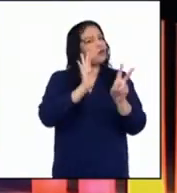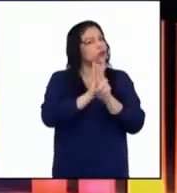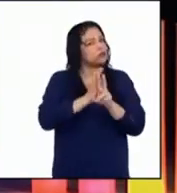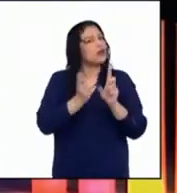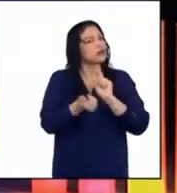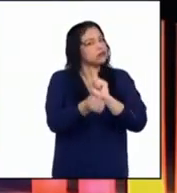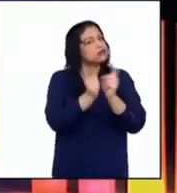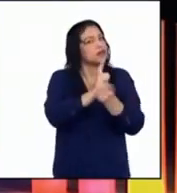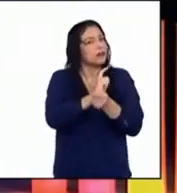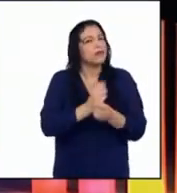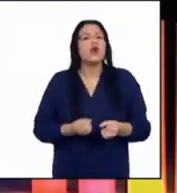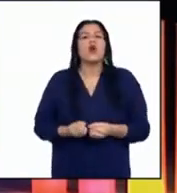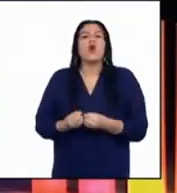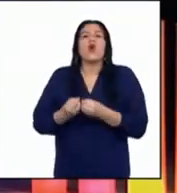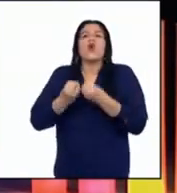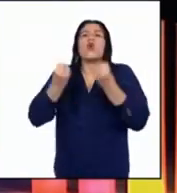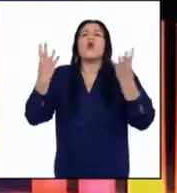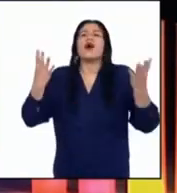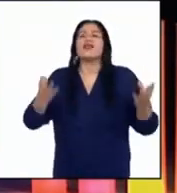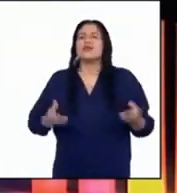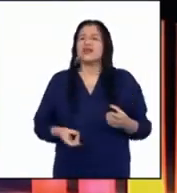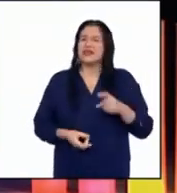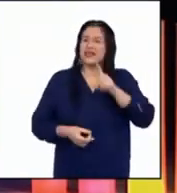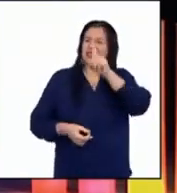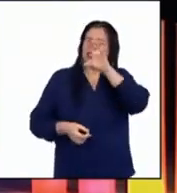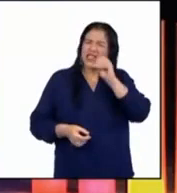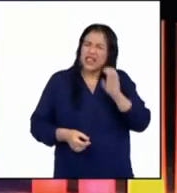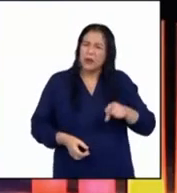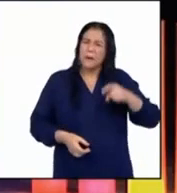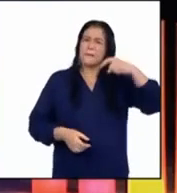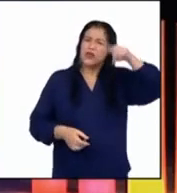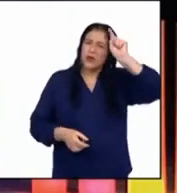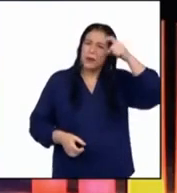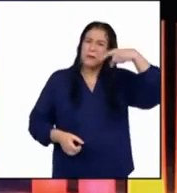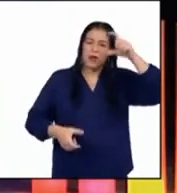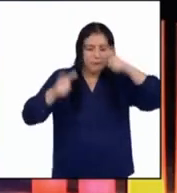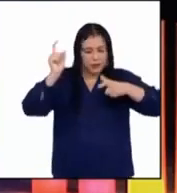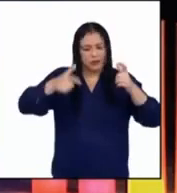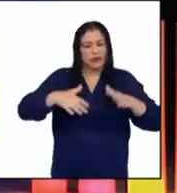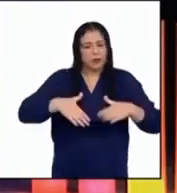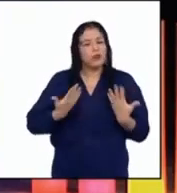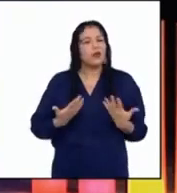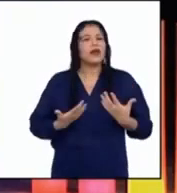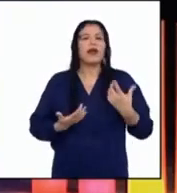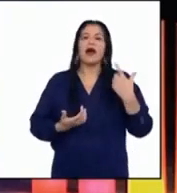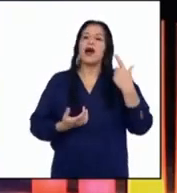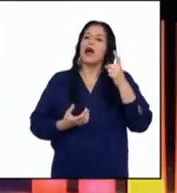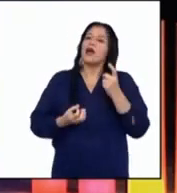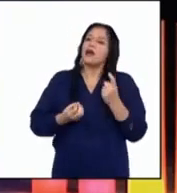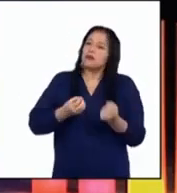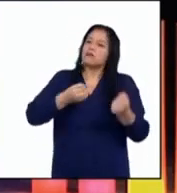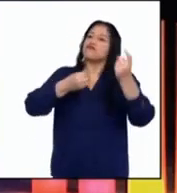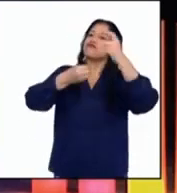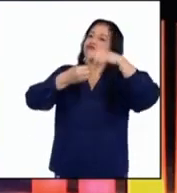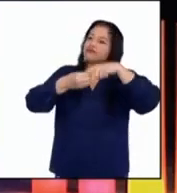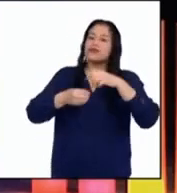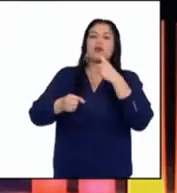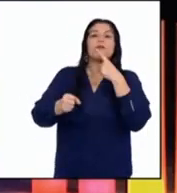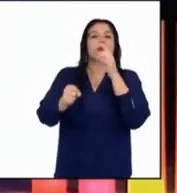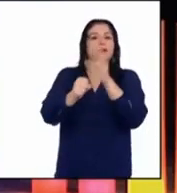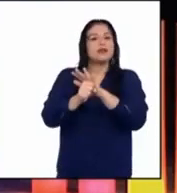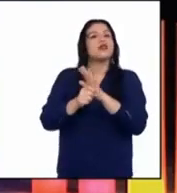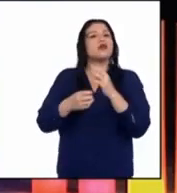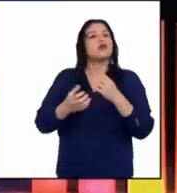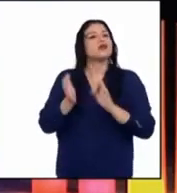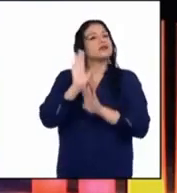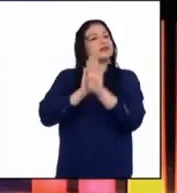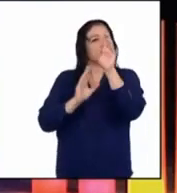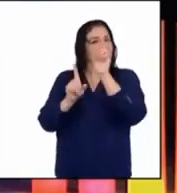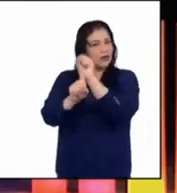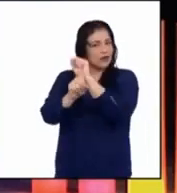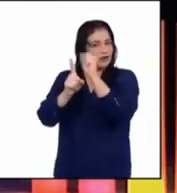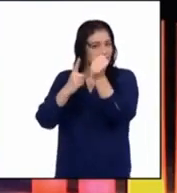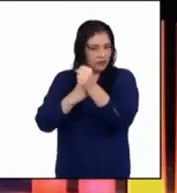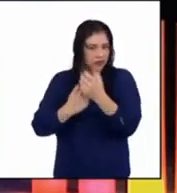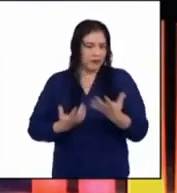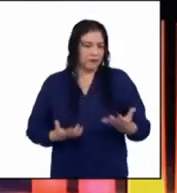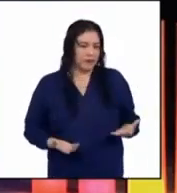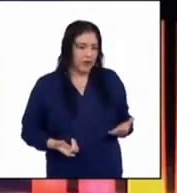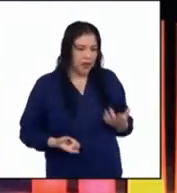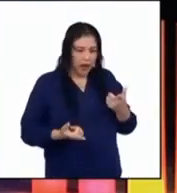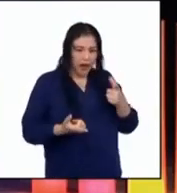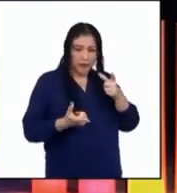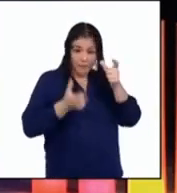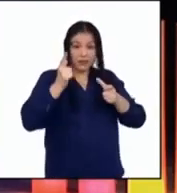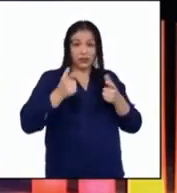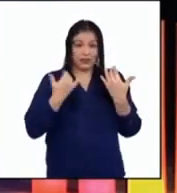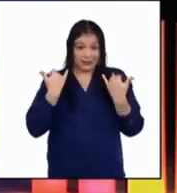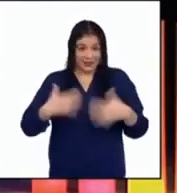¿Cuántos cientos de millones de personas se convertirían en ciudadanos más activos y comprometidos con la sociedad? A los que son voluntarios